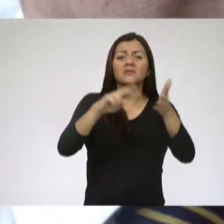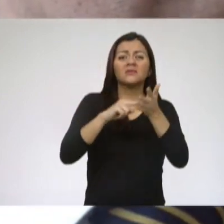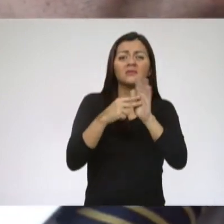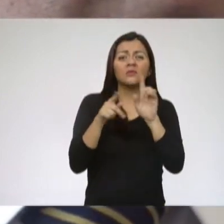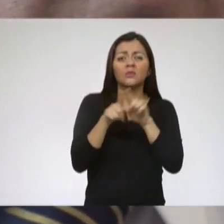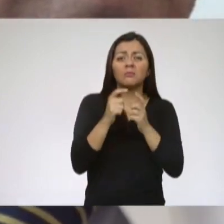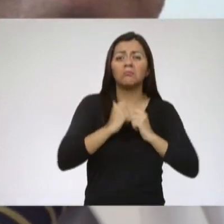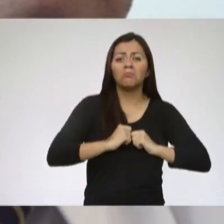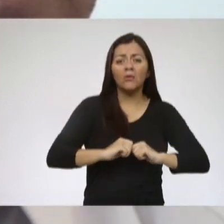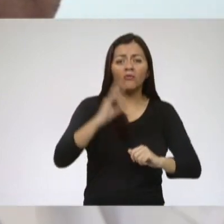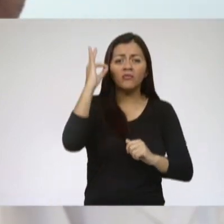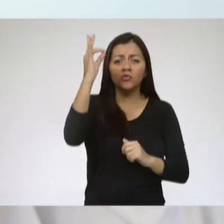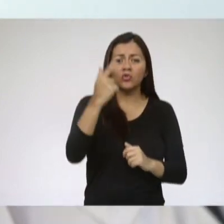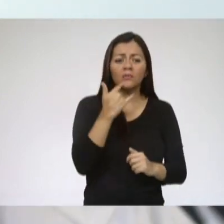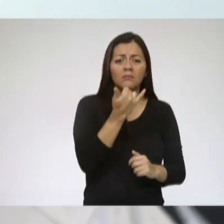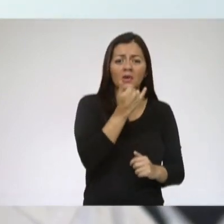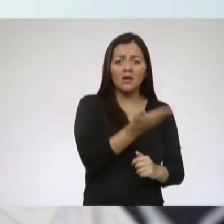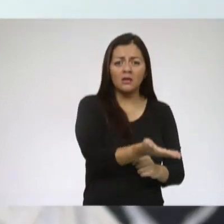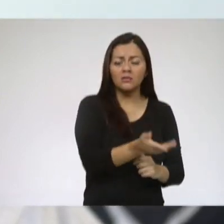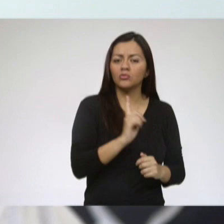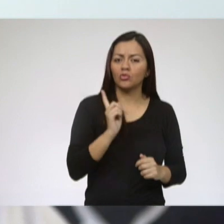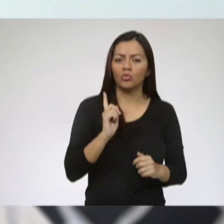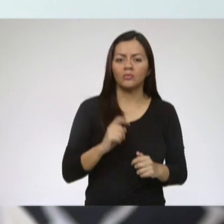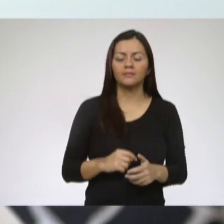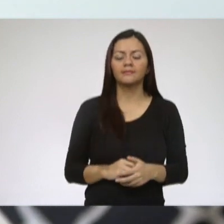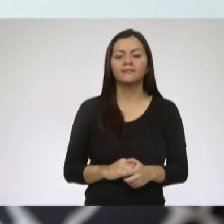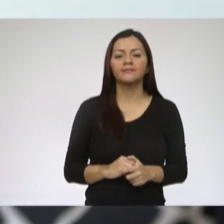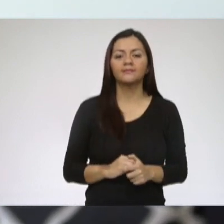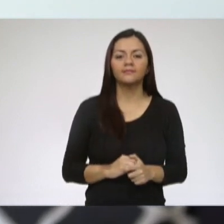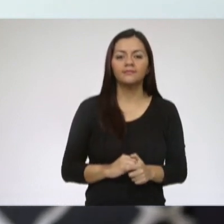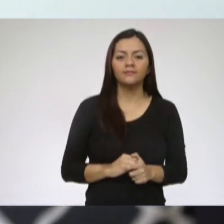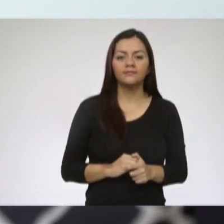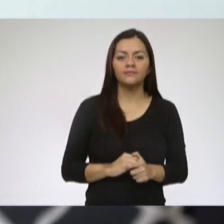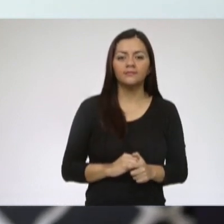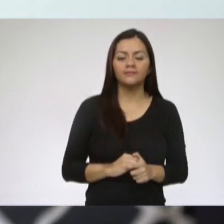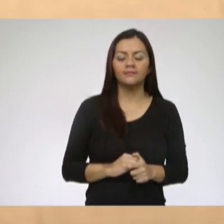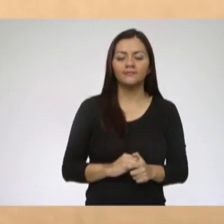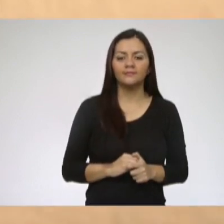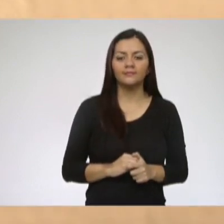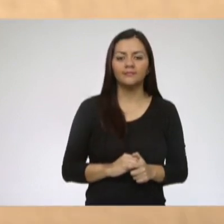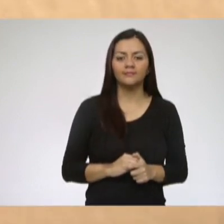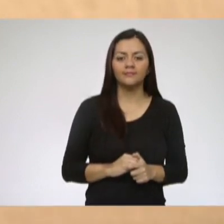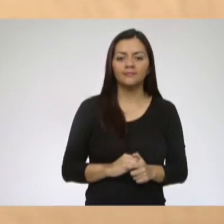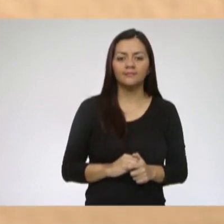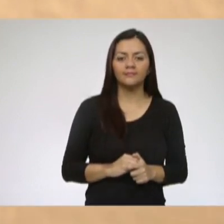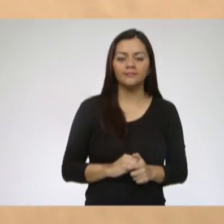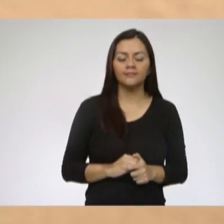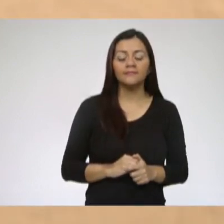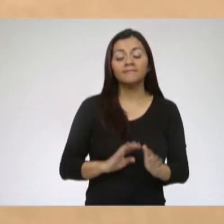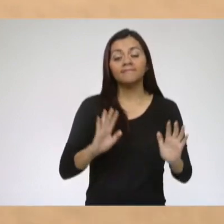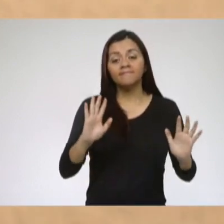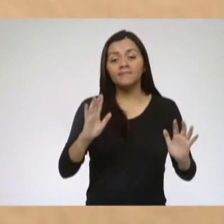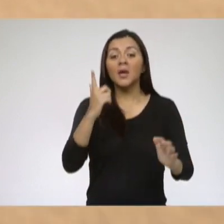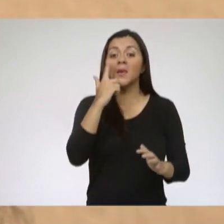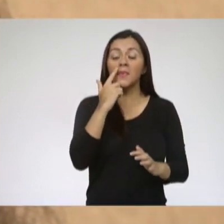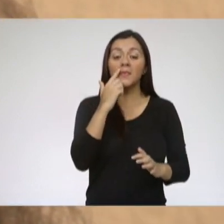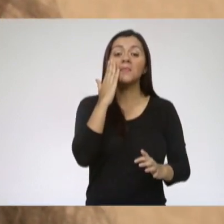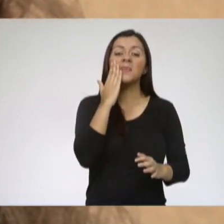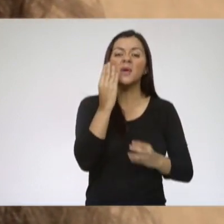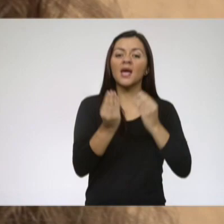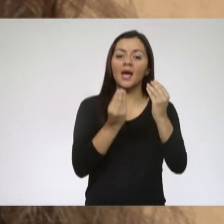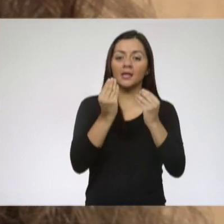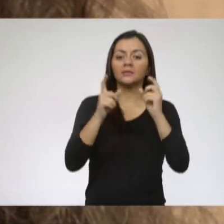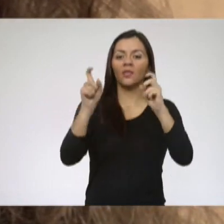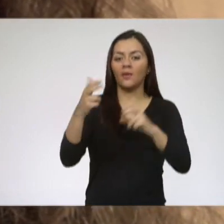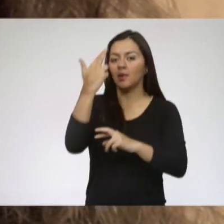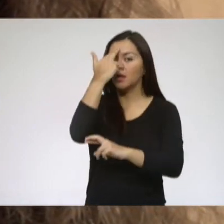va a ser muy triste su futuro. padres deben ganarse el respeto de